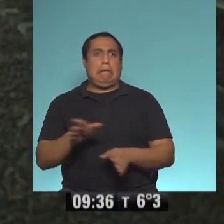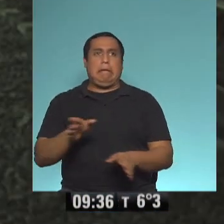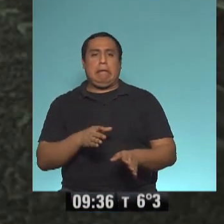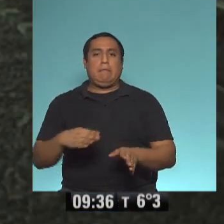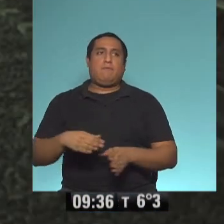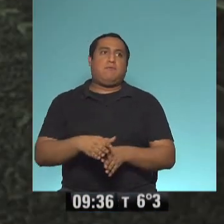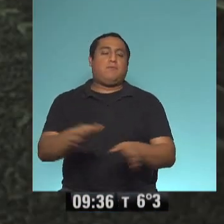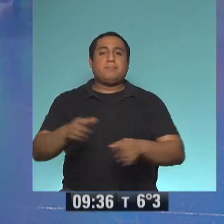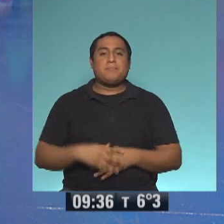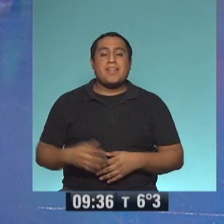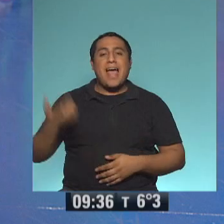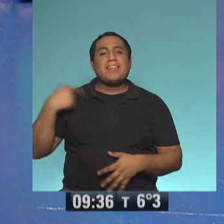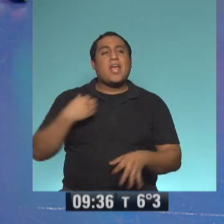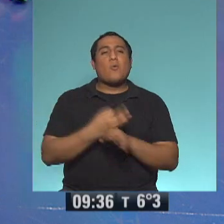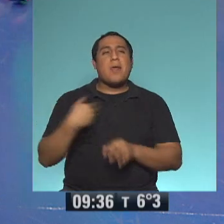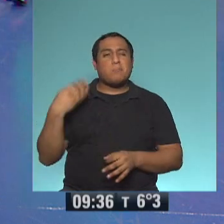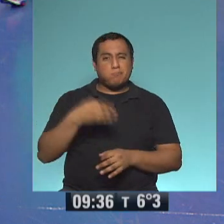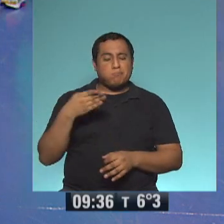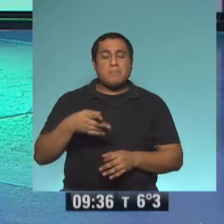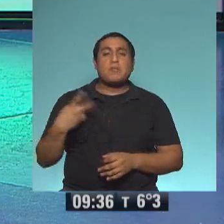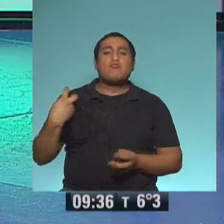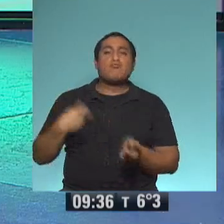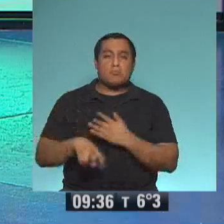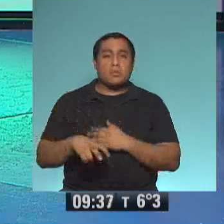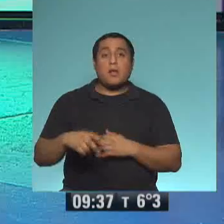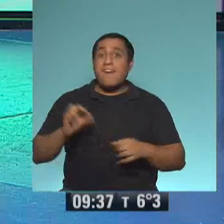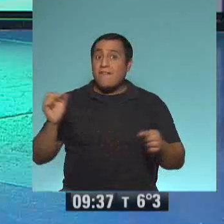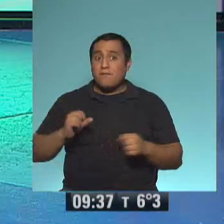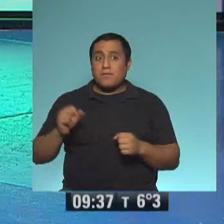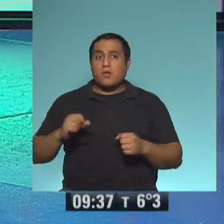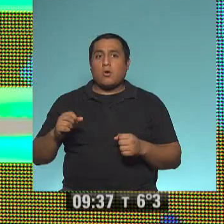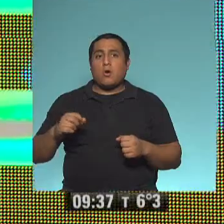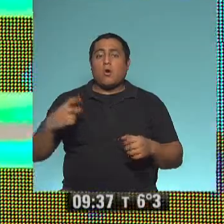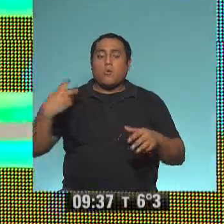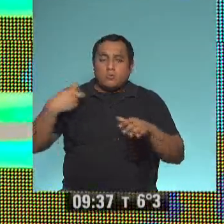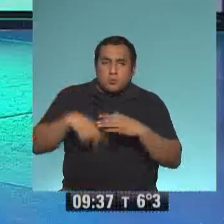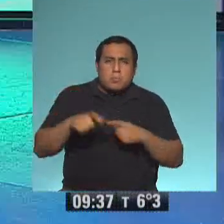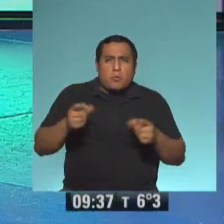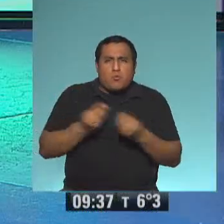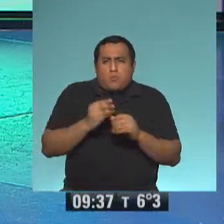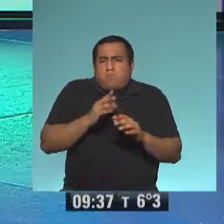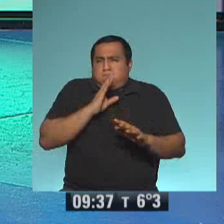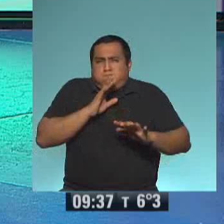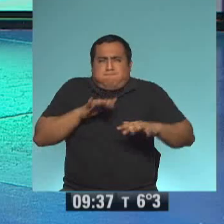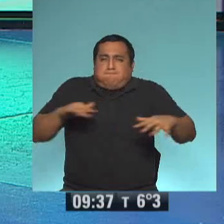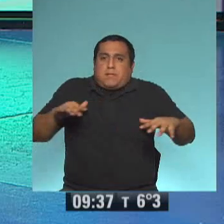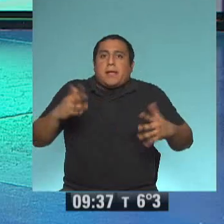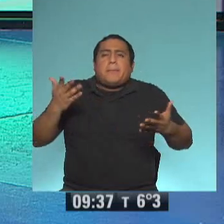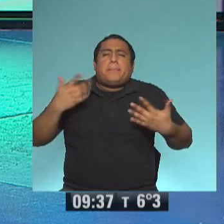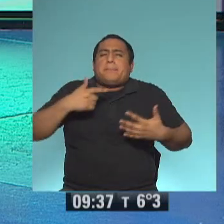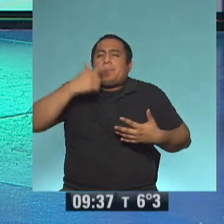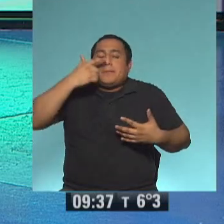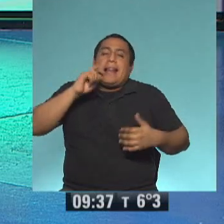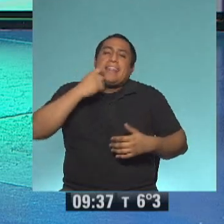¿Por dónde irá? Yo iba a la escuela en subte, que ayer hablamos de caminos, y cuando hacía mucho frío como hoy, llegaba al subte y mucha gente apretado. Ah, estaba todo con calorcito y me gustaba. Eso